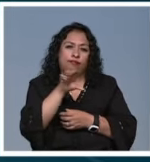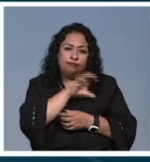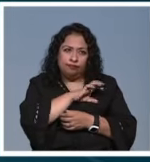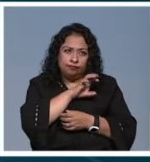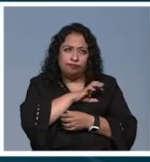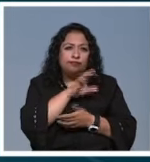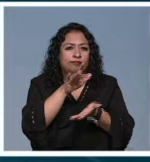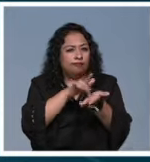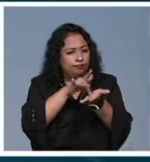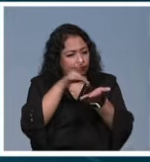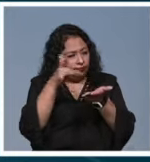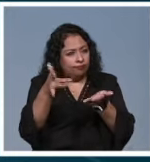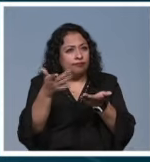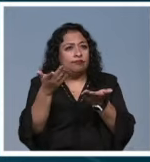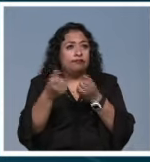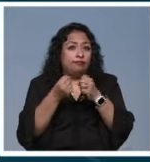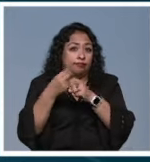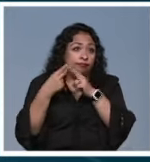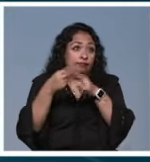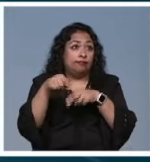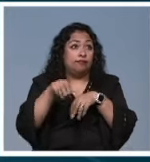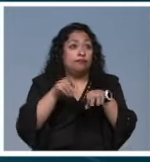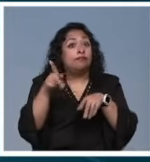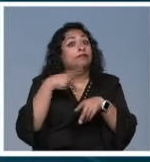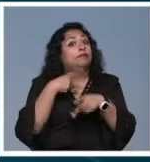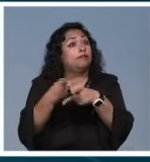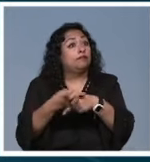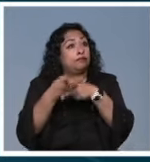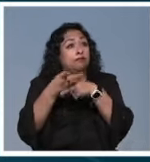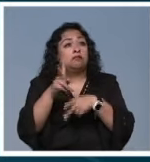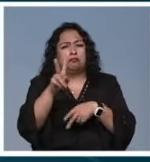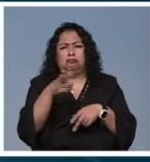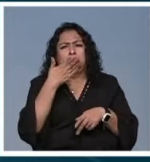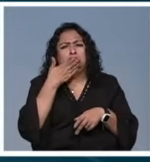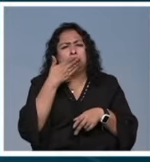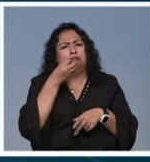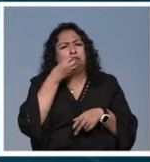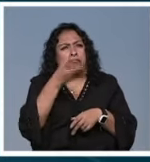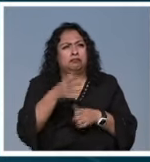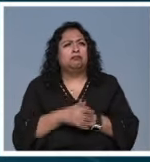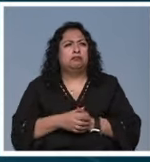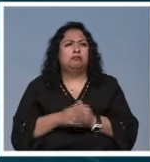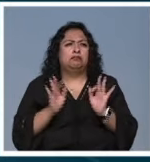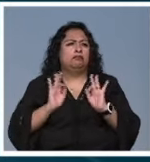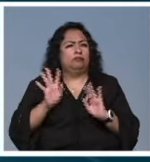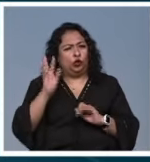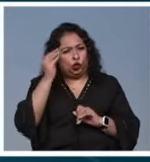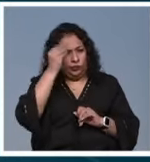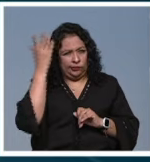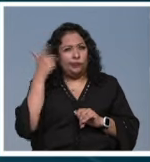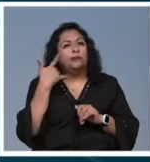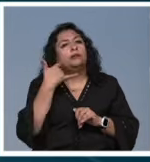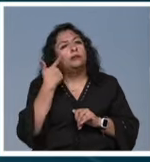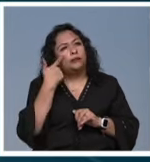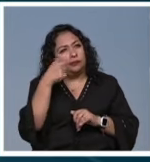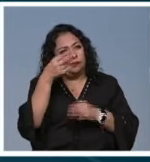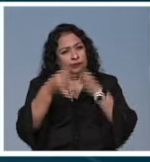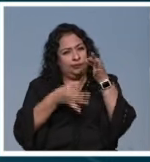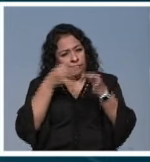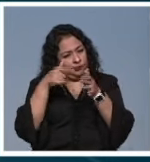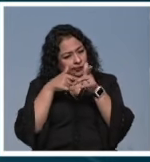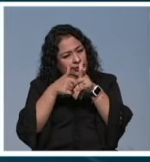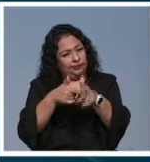y agradecimiento por los años de trabajo que hemos tenido. Por compartido. La paciencia. Se la va a pasar bien, sí. Moy, ¿eh? Va a estar pero a gusto. No nos olvides si sigue viendo el noticiario, mi